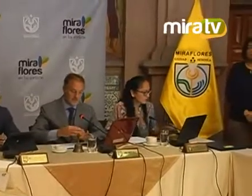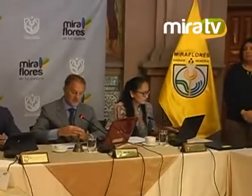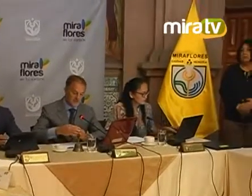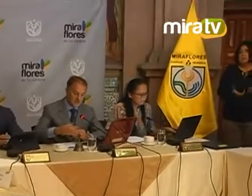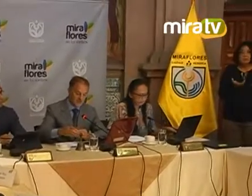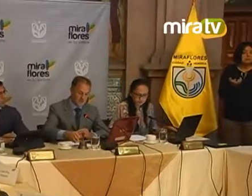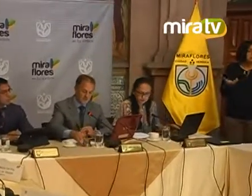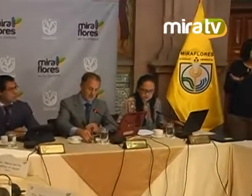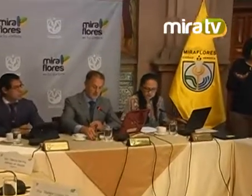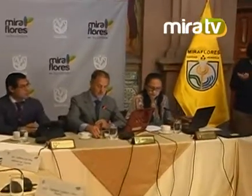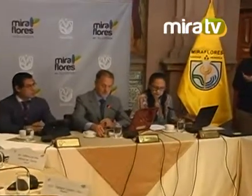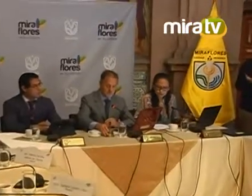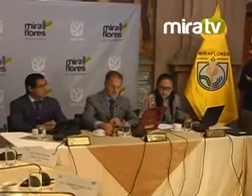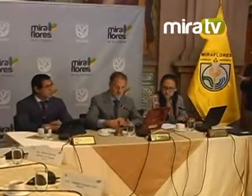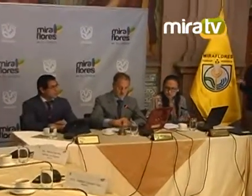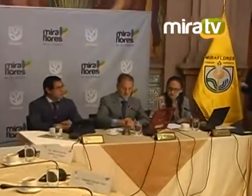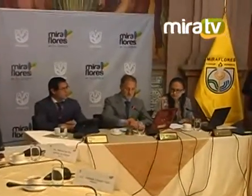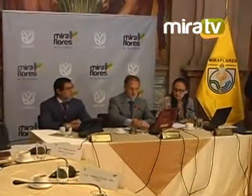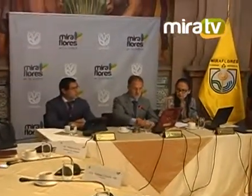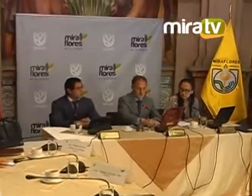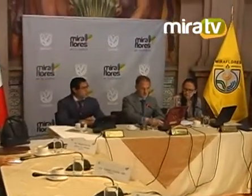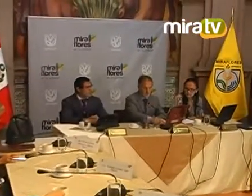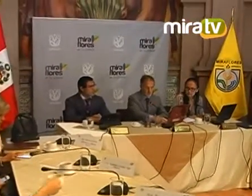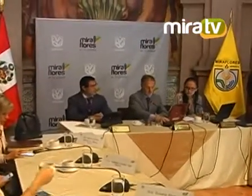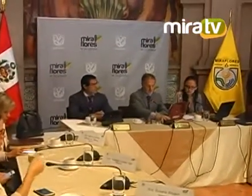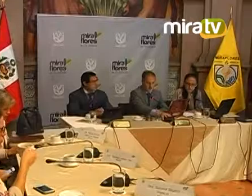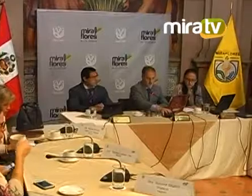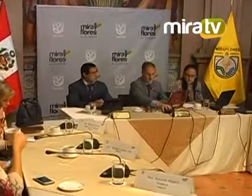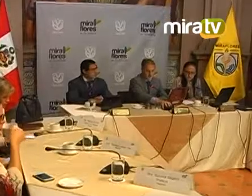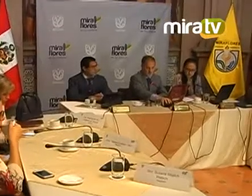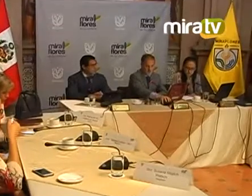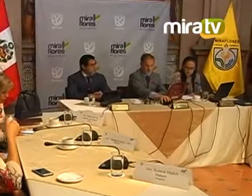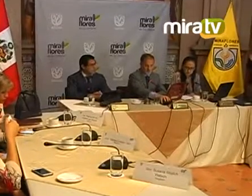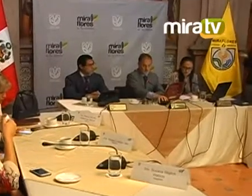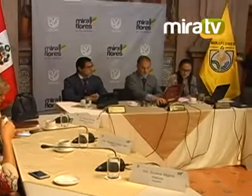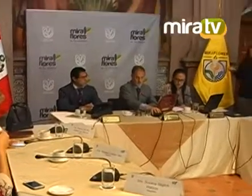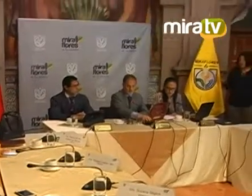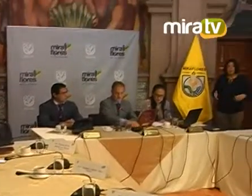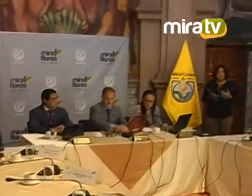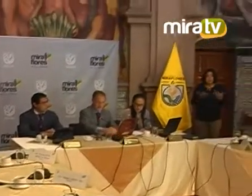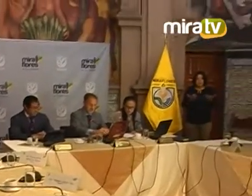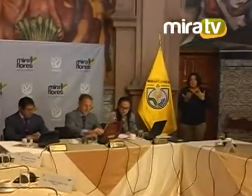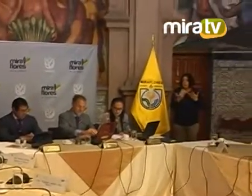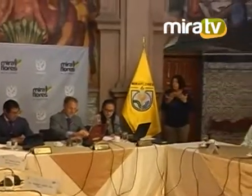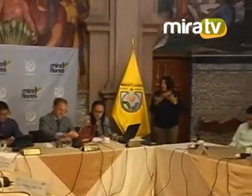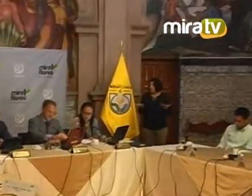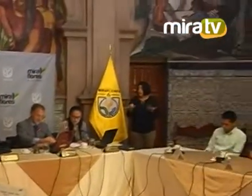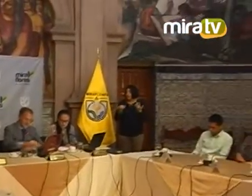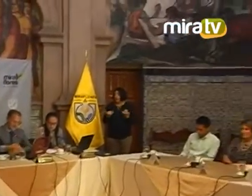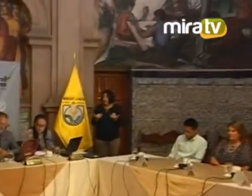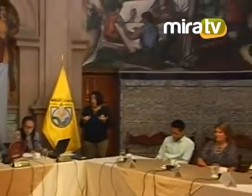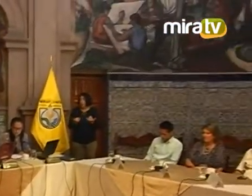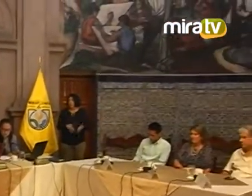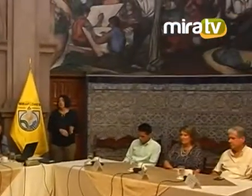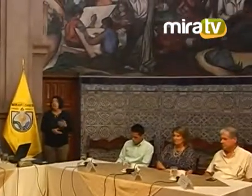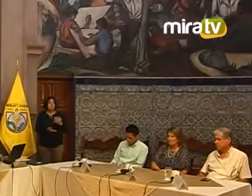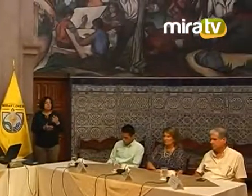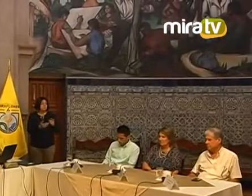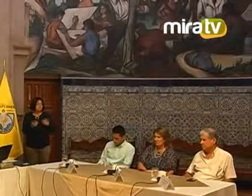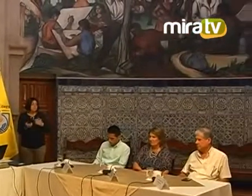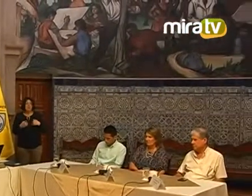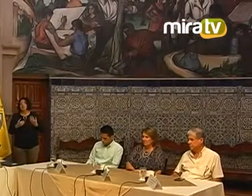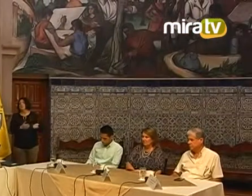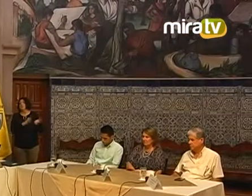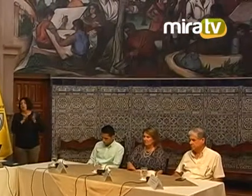¿Alguien que quisiera sustentar algo? Si no hay elementos que tratar en esta etapa de sustentación,